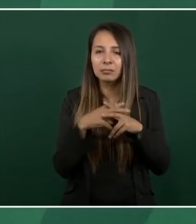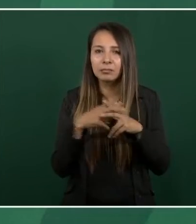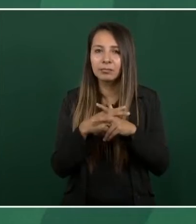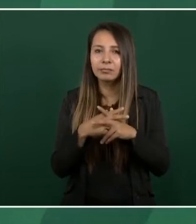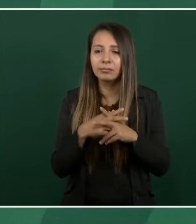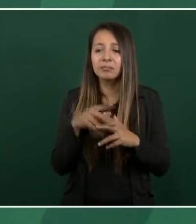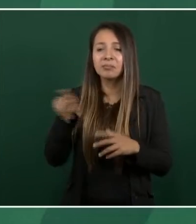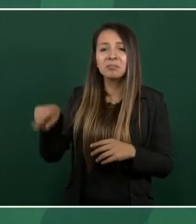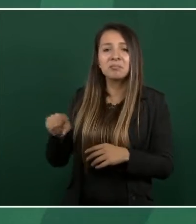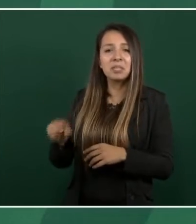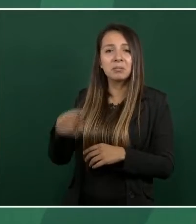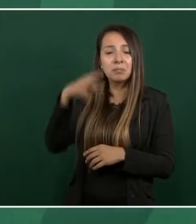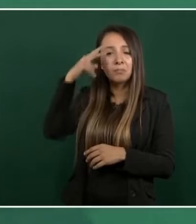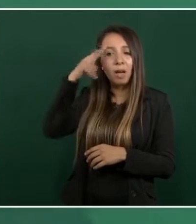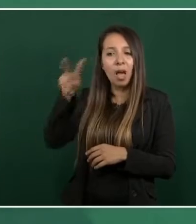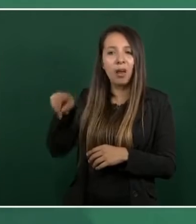mexicanos.